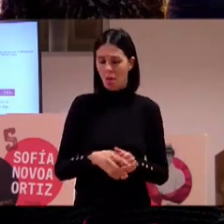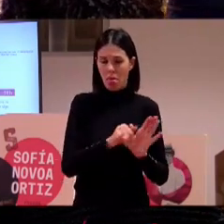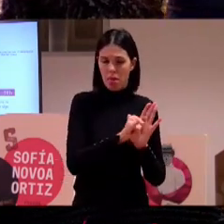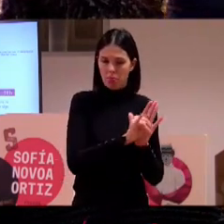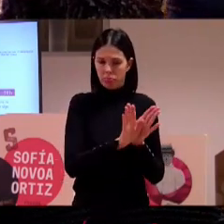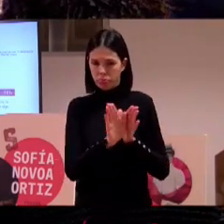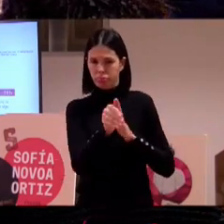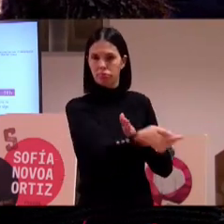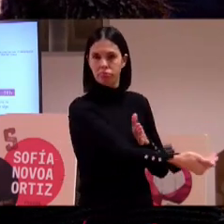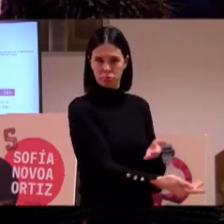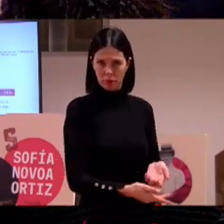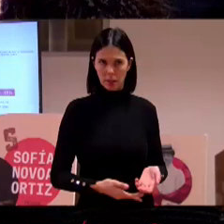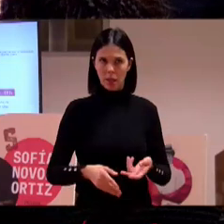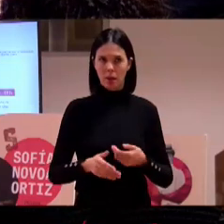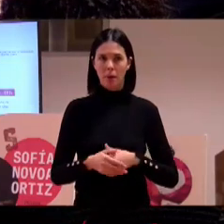esquina,